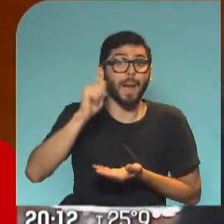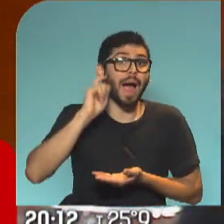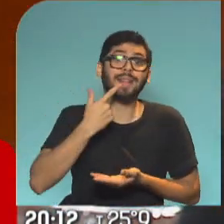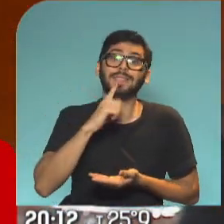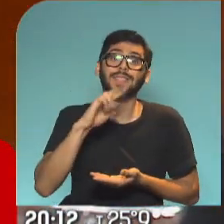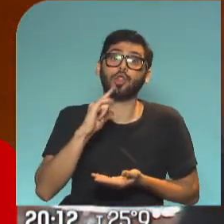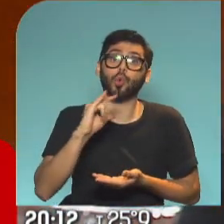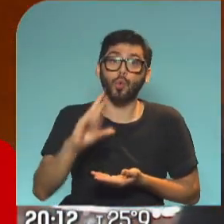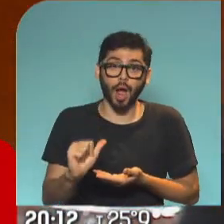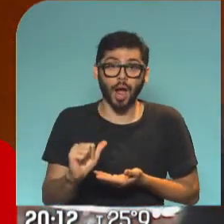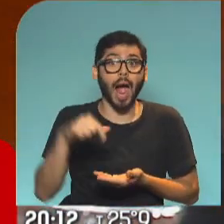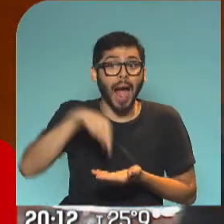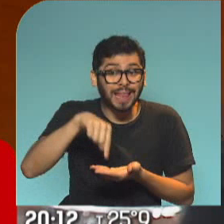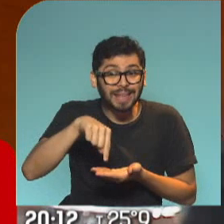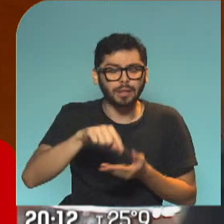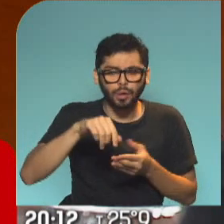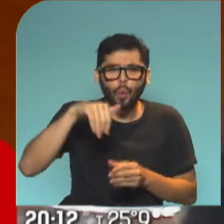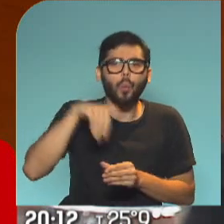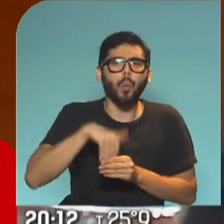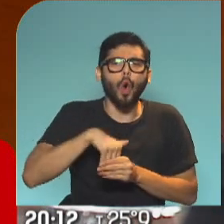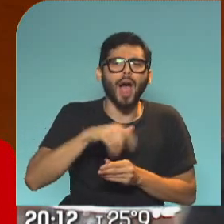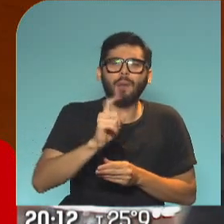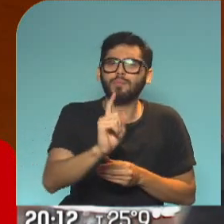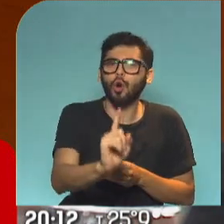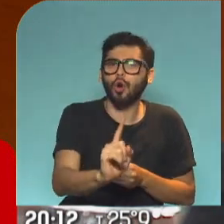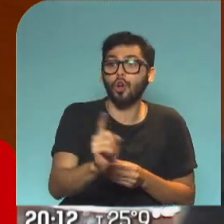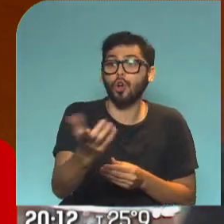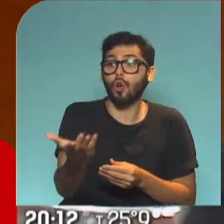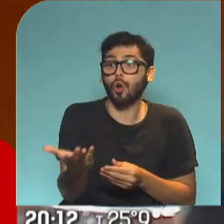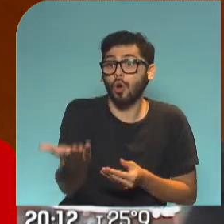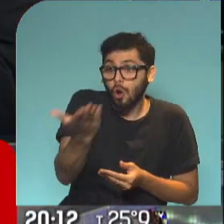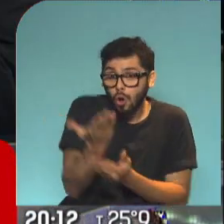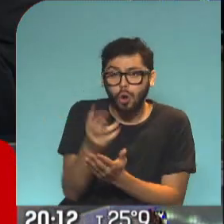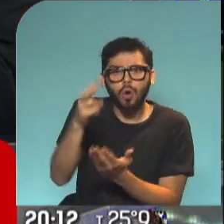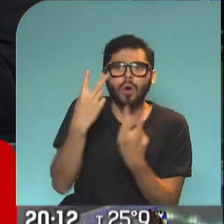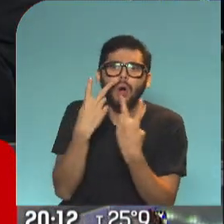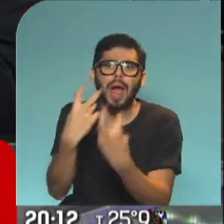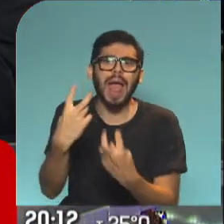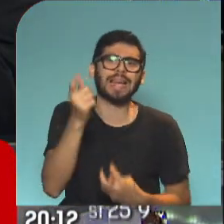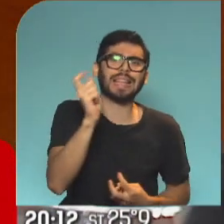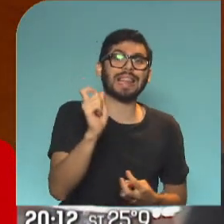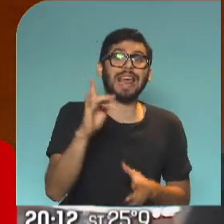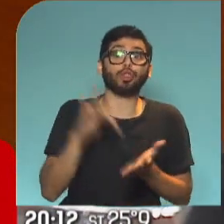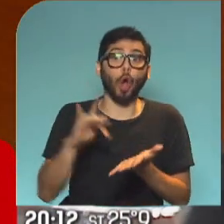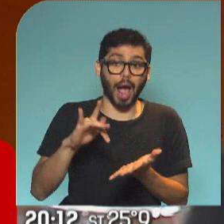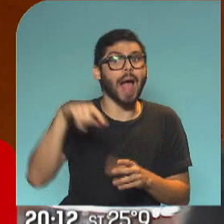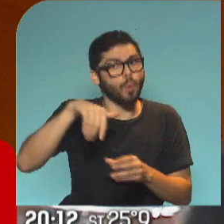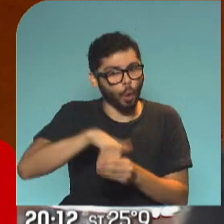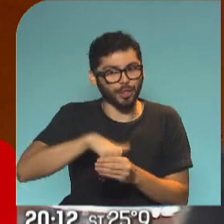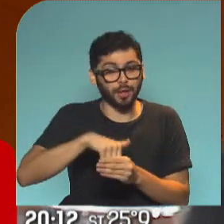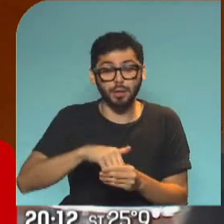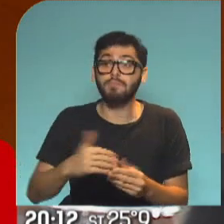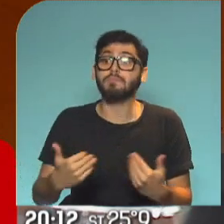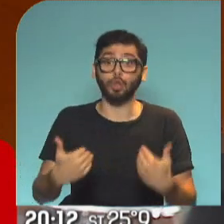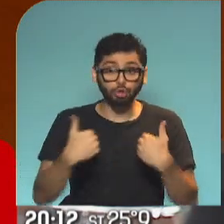quién va a ser el consejero que instruya esa causa que se tomen medidas que se pidan medidas de prueba y en esto también yo